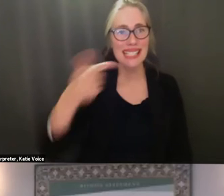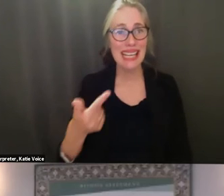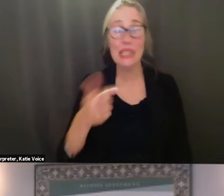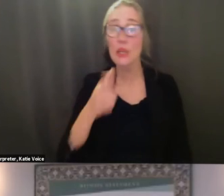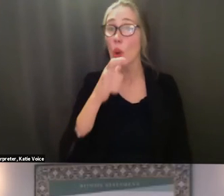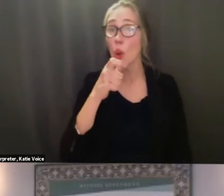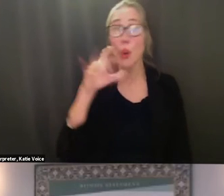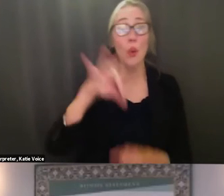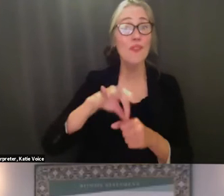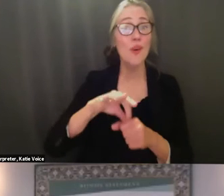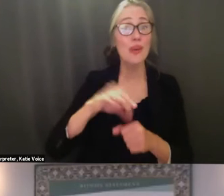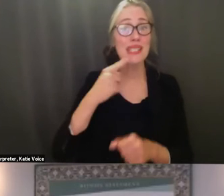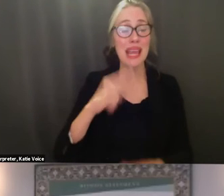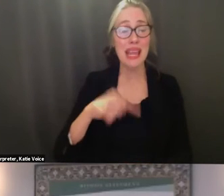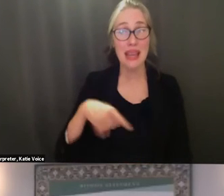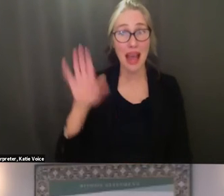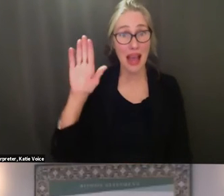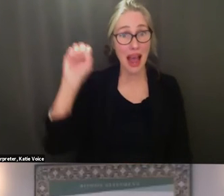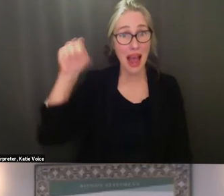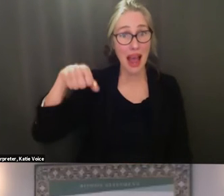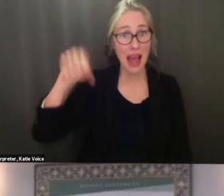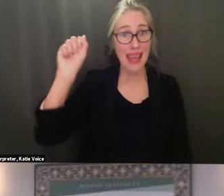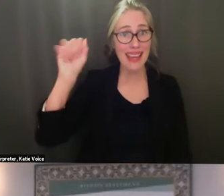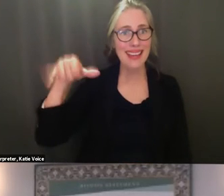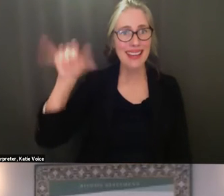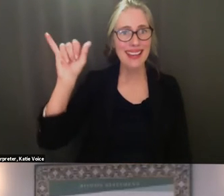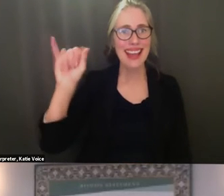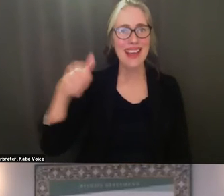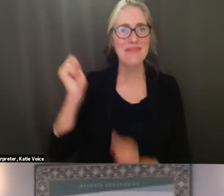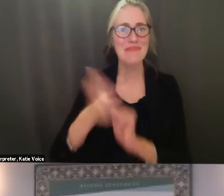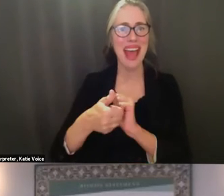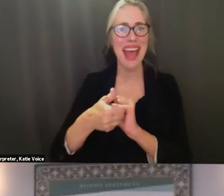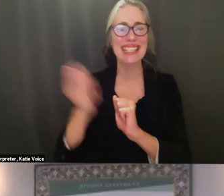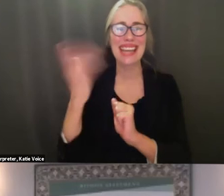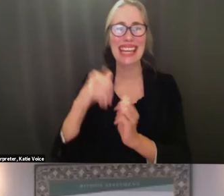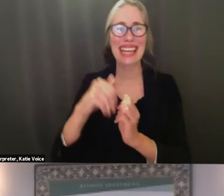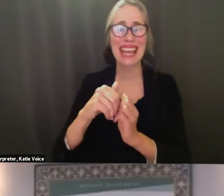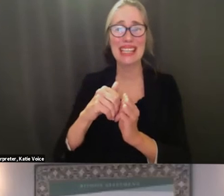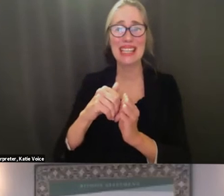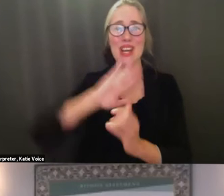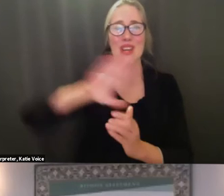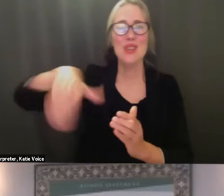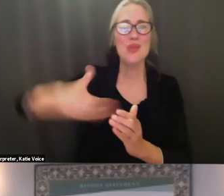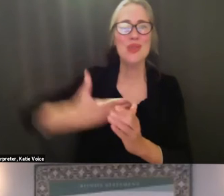yo. Yo. Esta moción se aprueba por unanimidad.